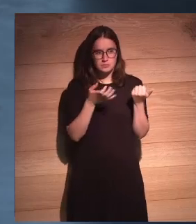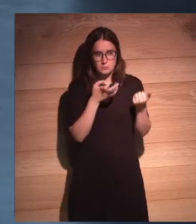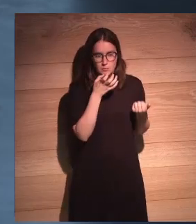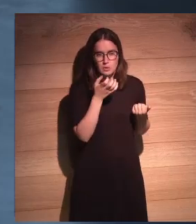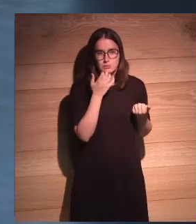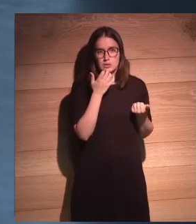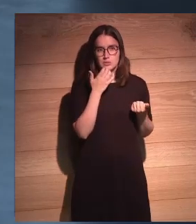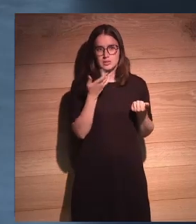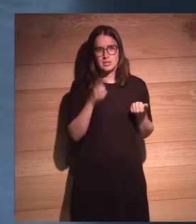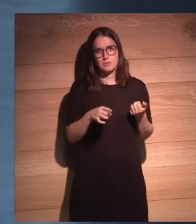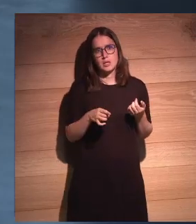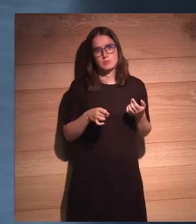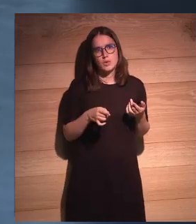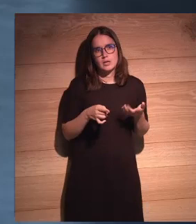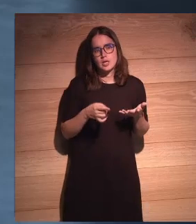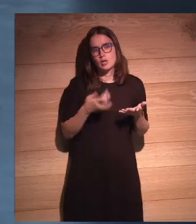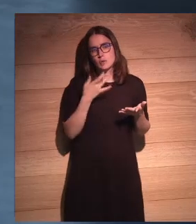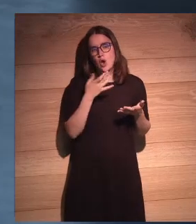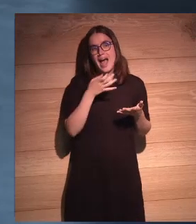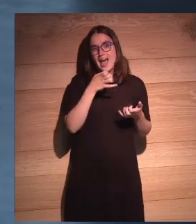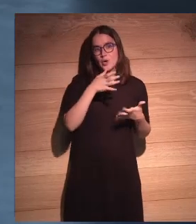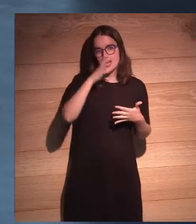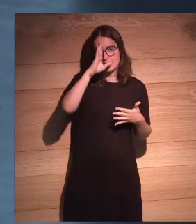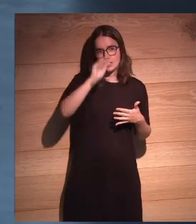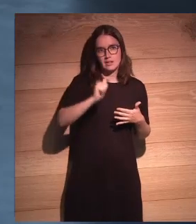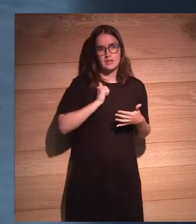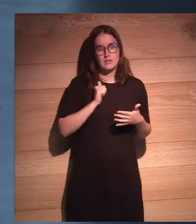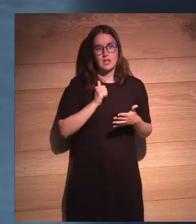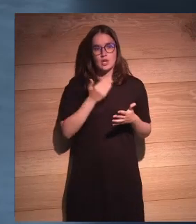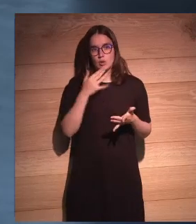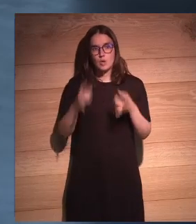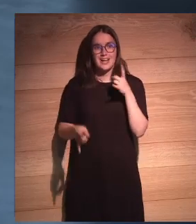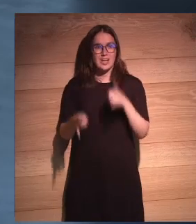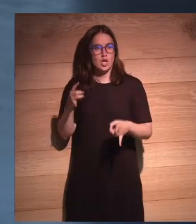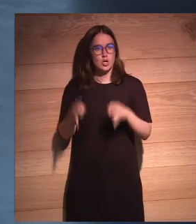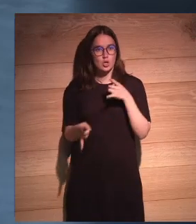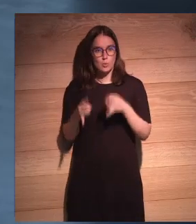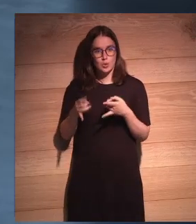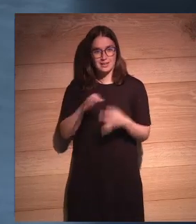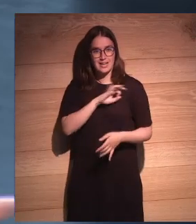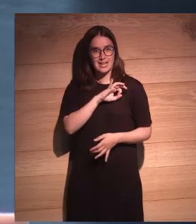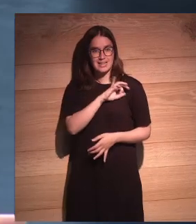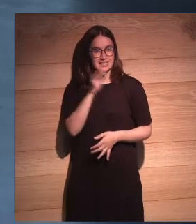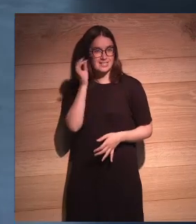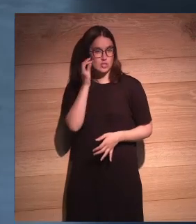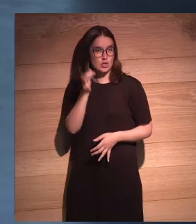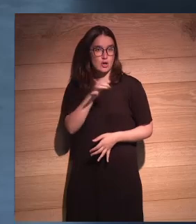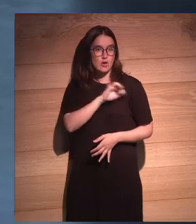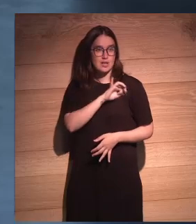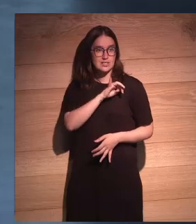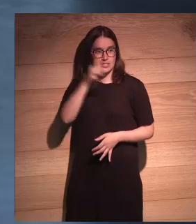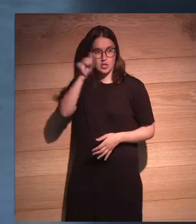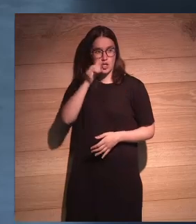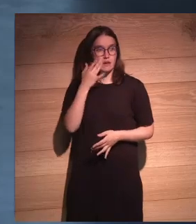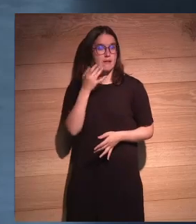ejemplo, y también lo tenemos muy mitificado. Ahora inteligencia artificial es el robot que a la señora o al caballero